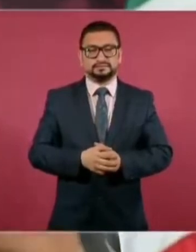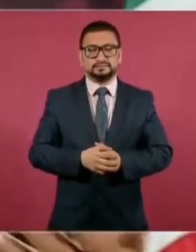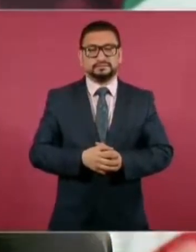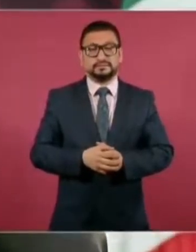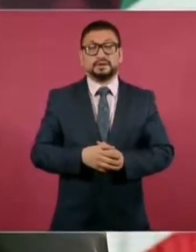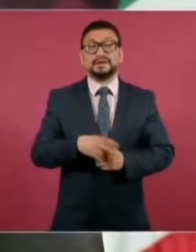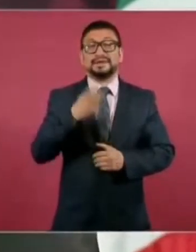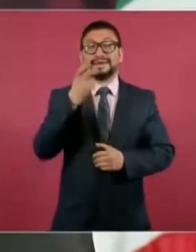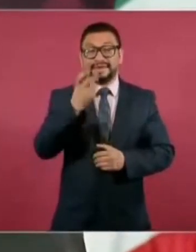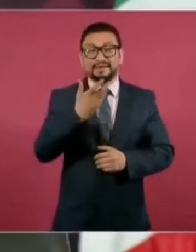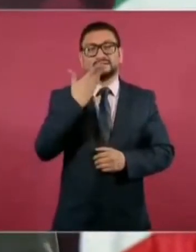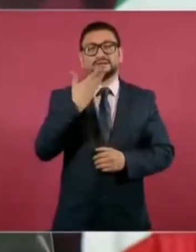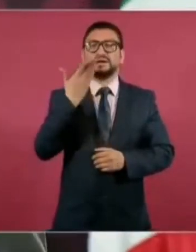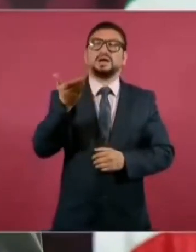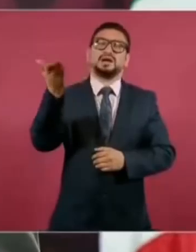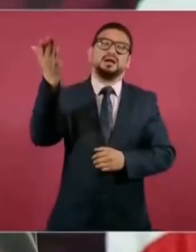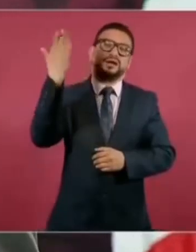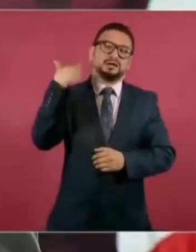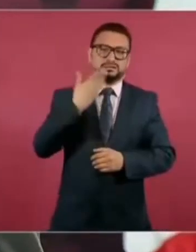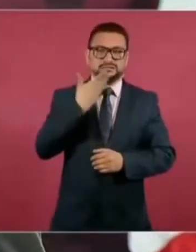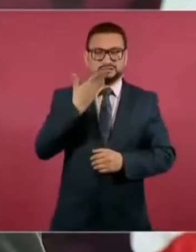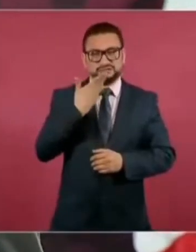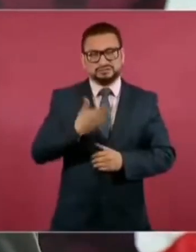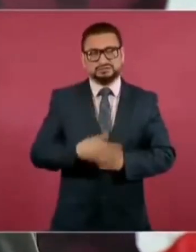Así era antes.